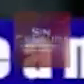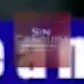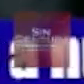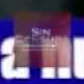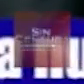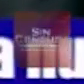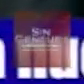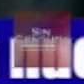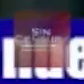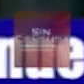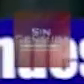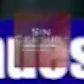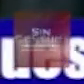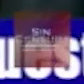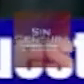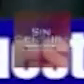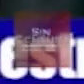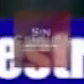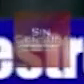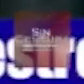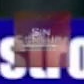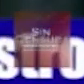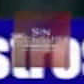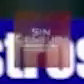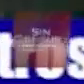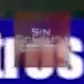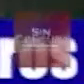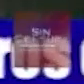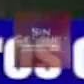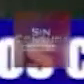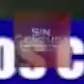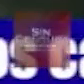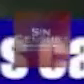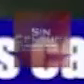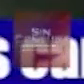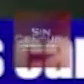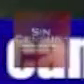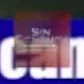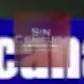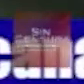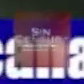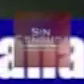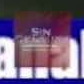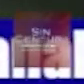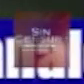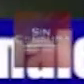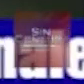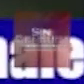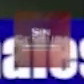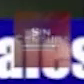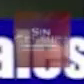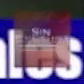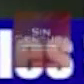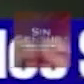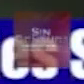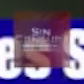emputadísimo por lo que está haciendo Laida Sansores. Si me permiten, vamos a ver y escuchar.